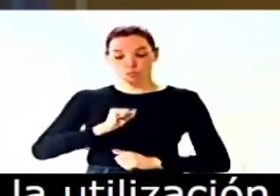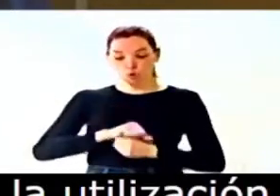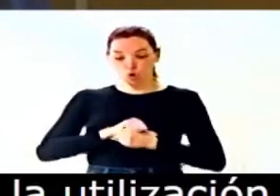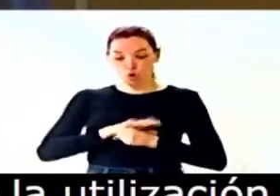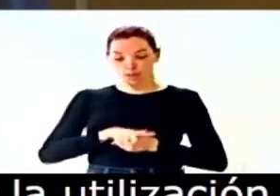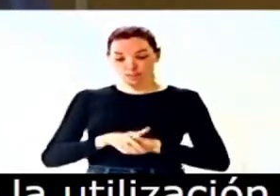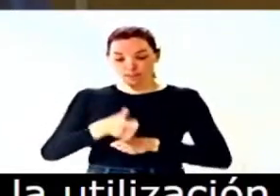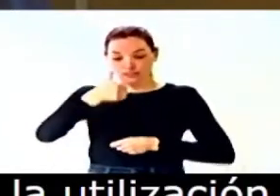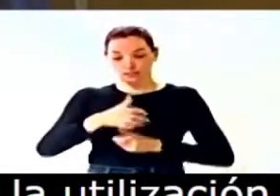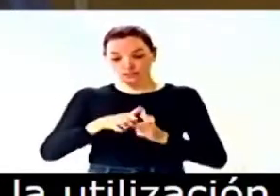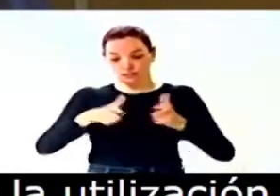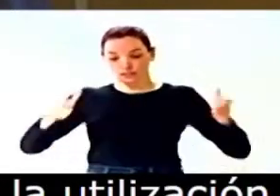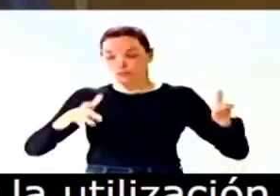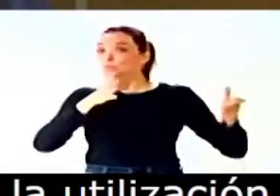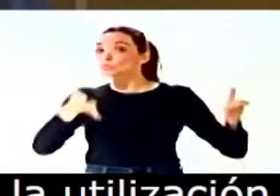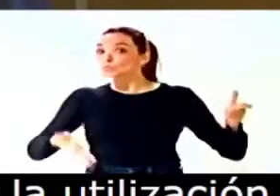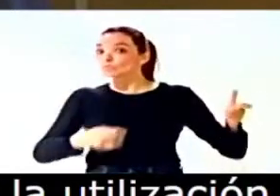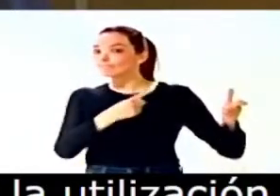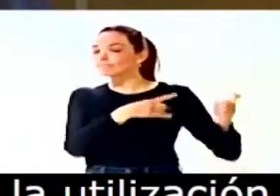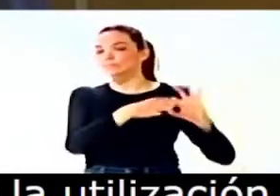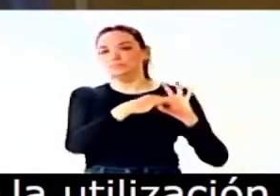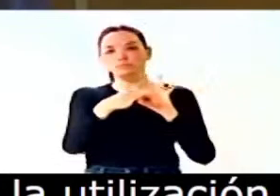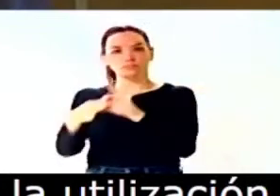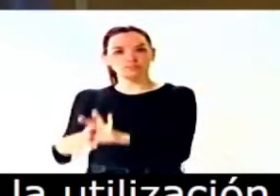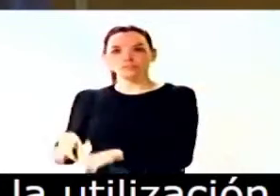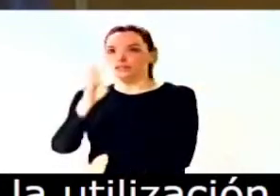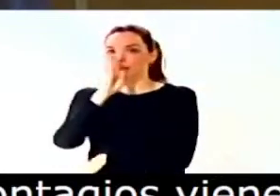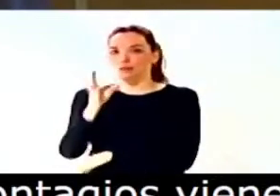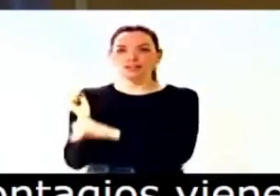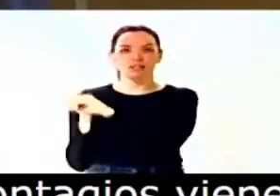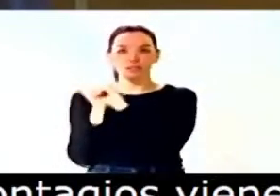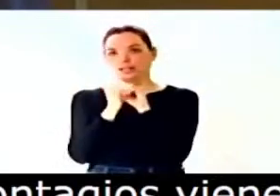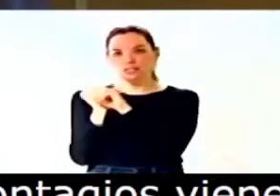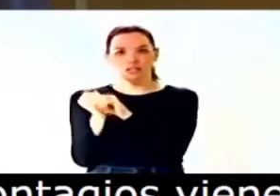contagios viene relacionado directamente con la Semana Santa.